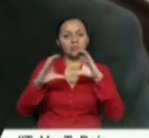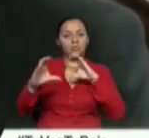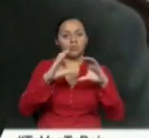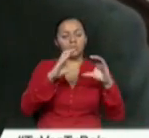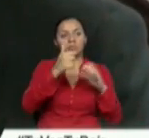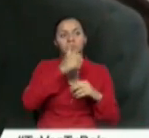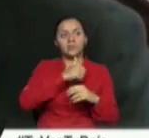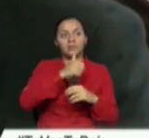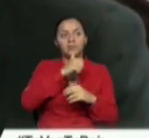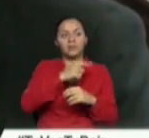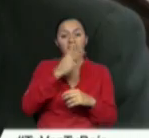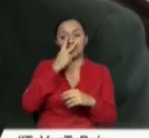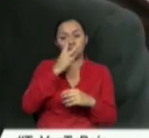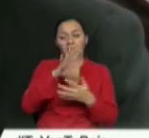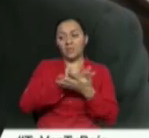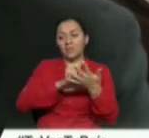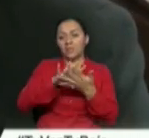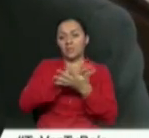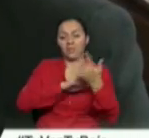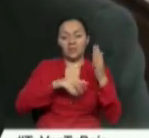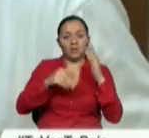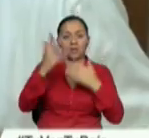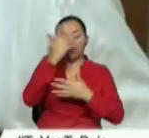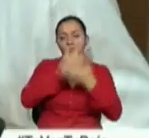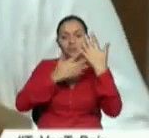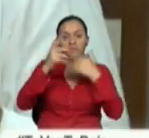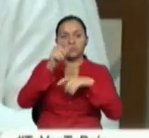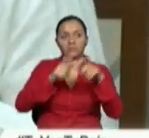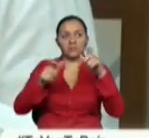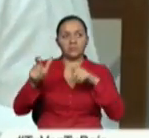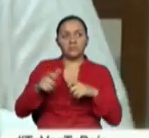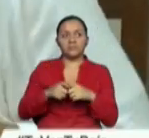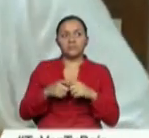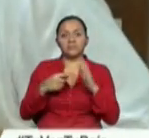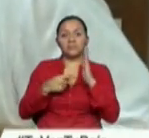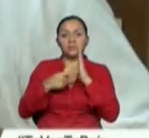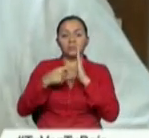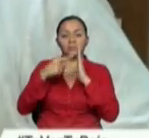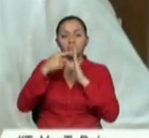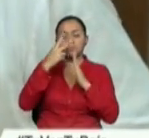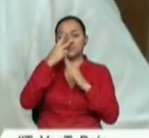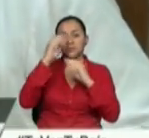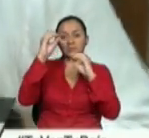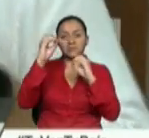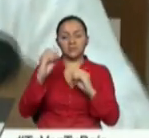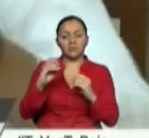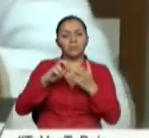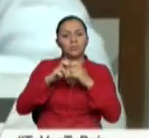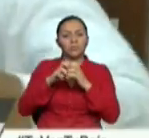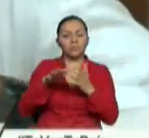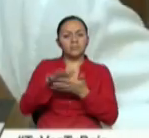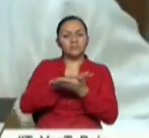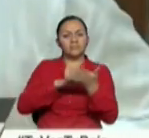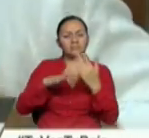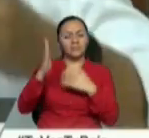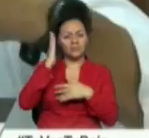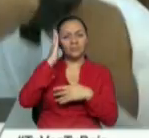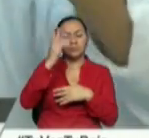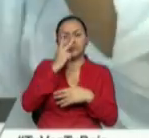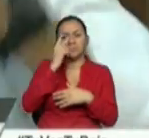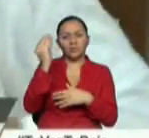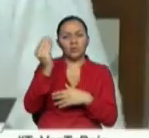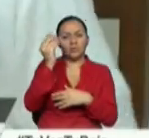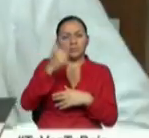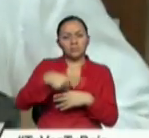privados quienes desinforman a la ciudadanía los paraísos fiscales es una aberración del capitalismo el futuro anoten siquiera usted es joven